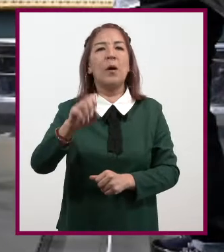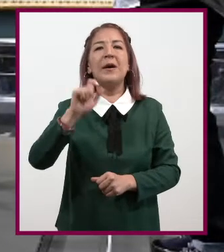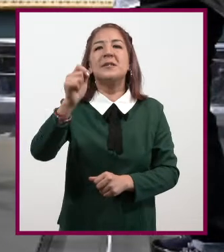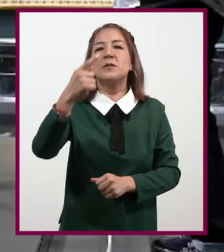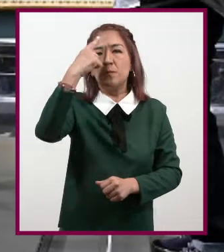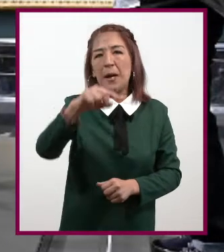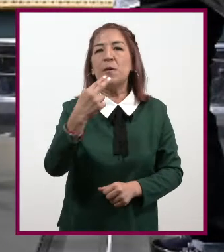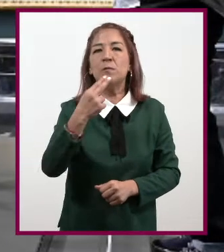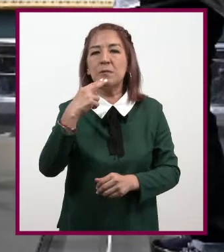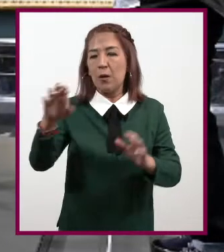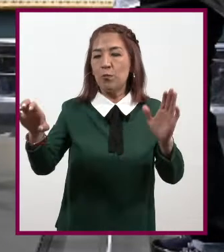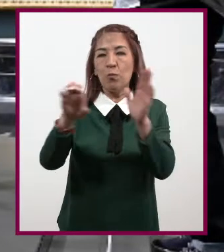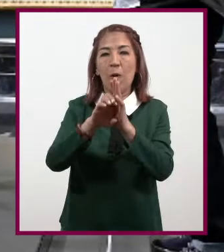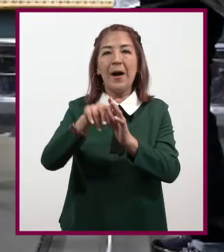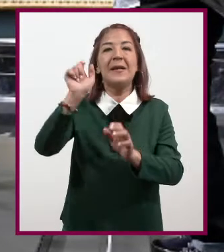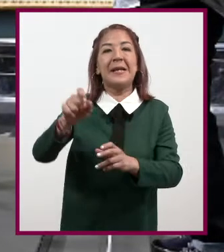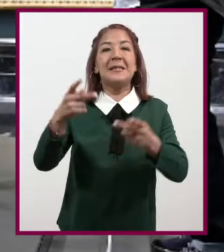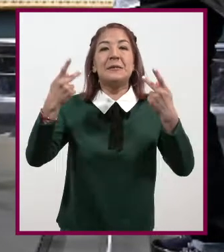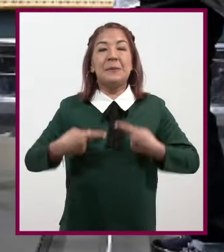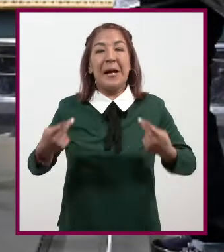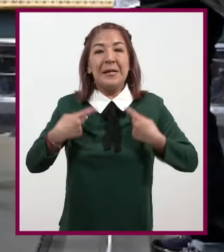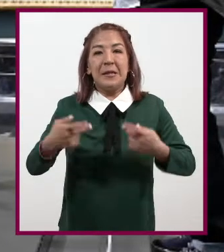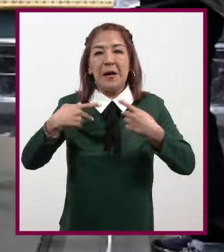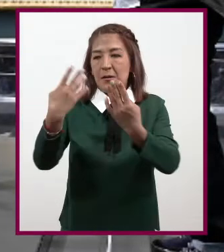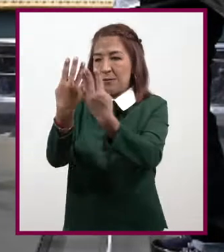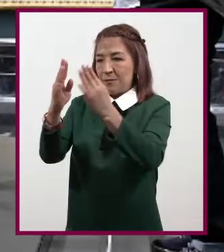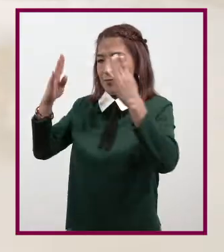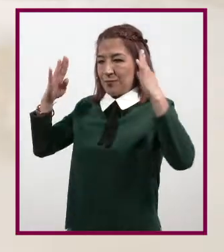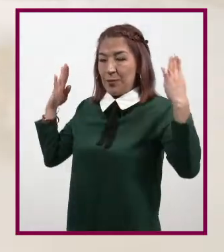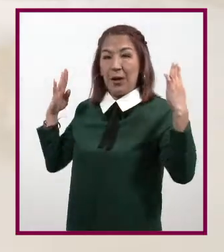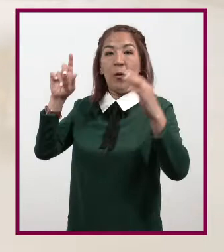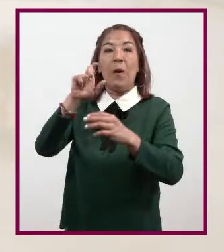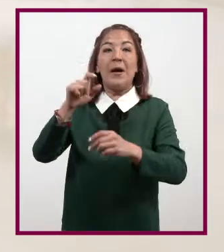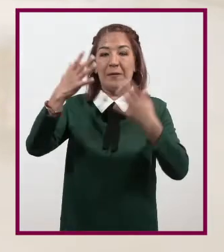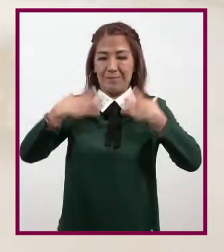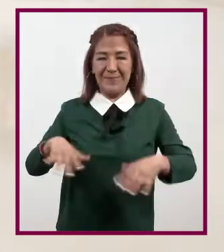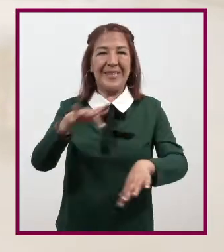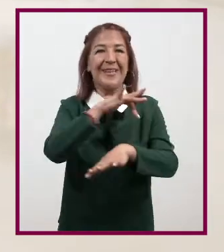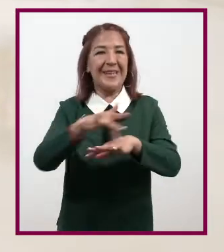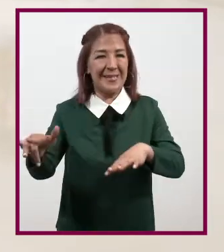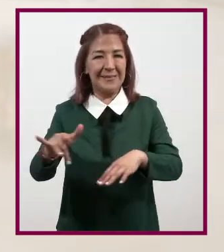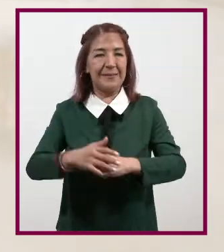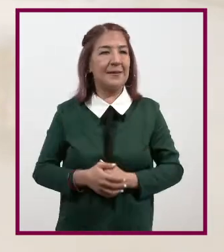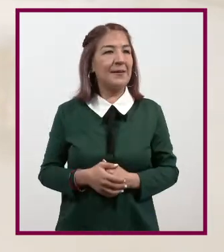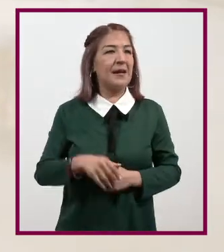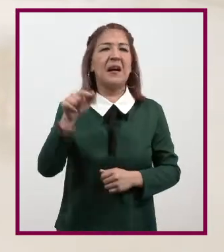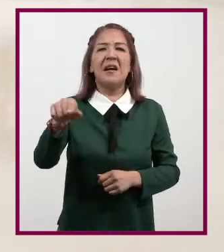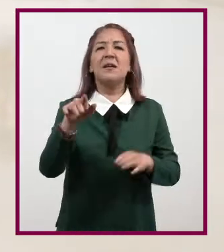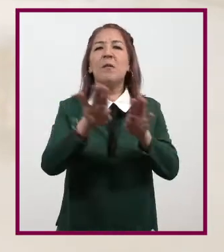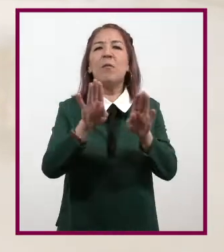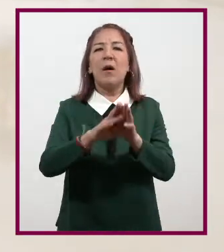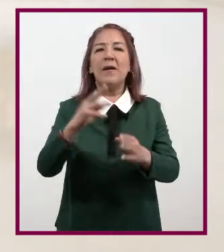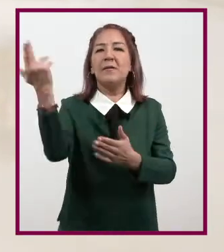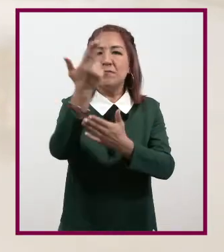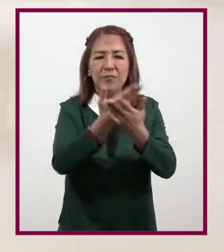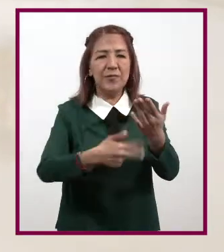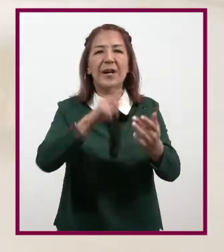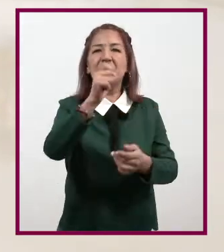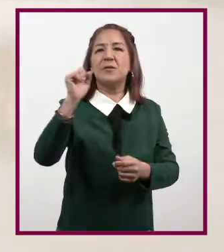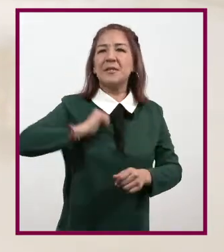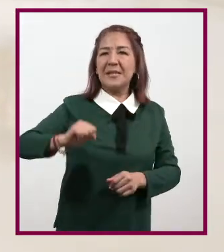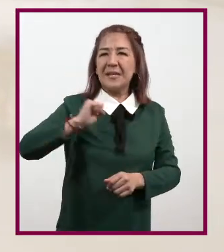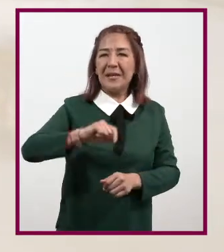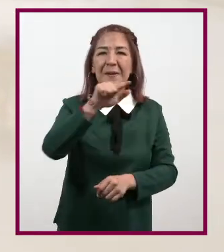habitaciones para cubrir a la persona en su desnudez. ¿Por qué representar la conquista en el siglo XVII es una especie